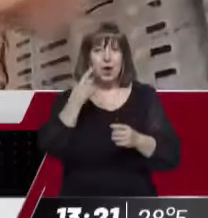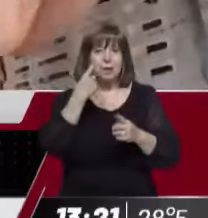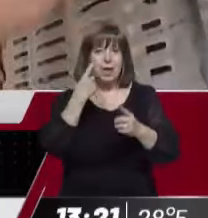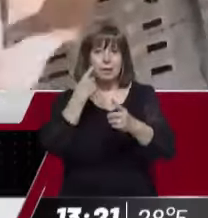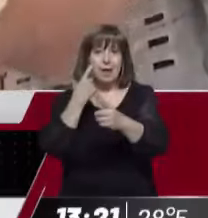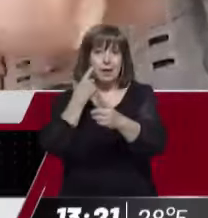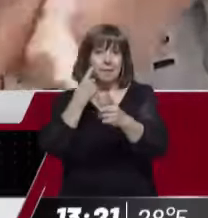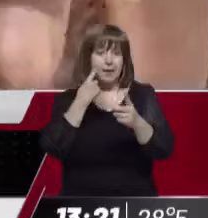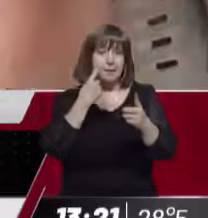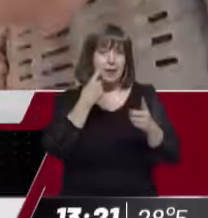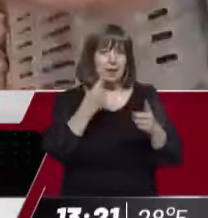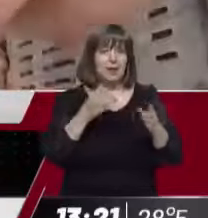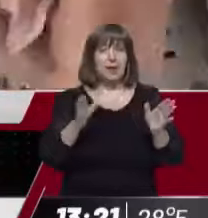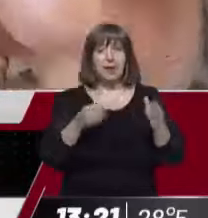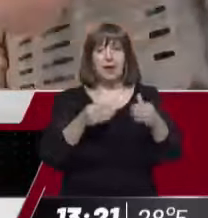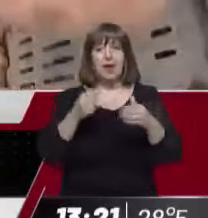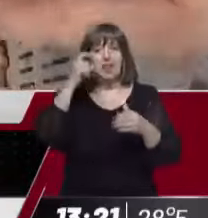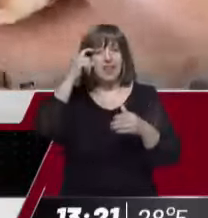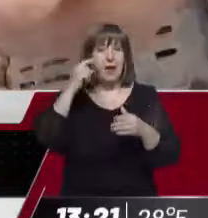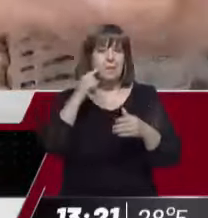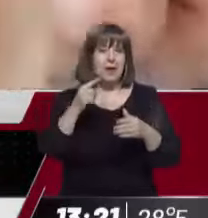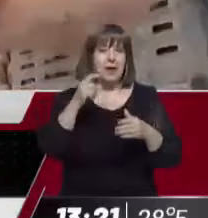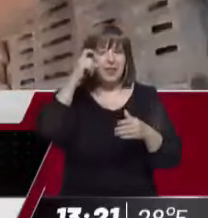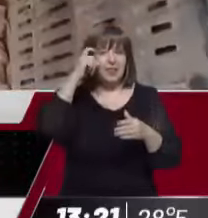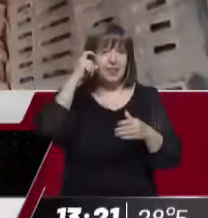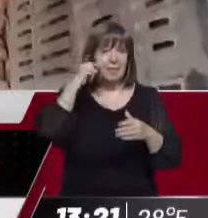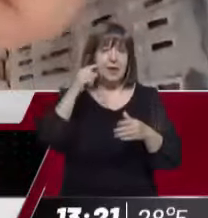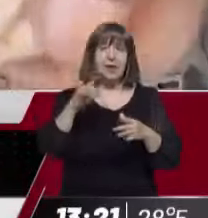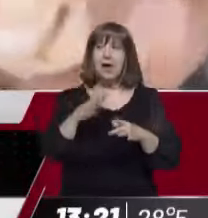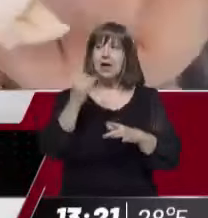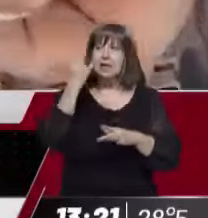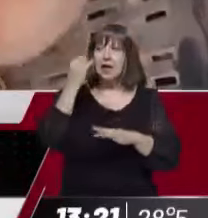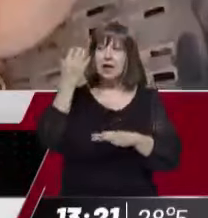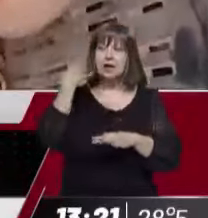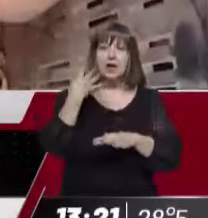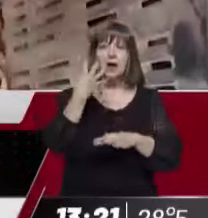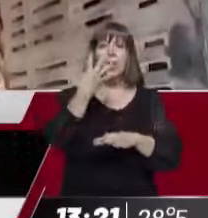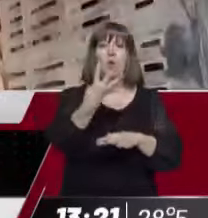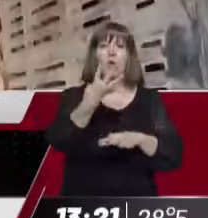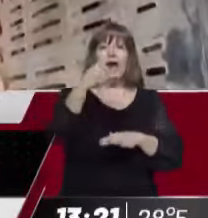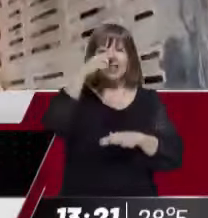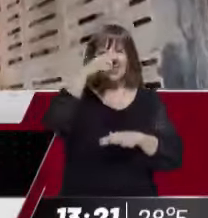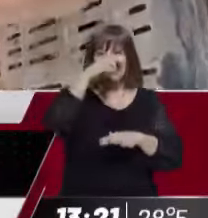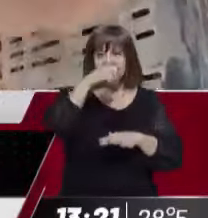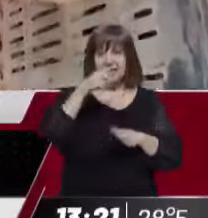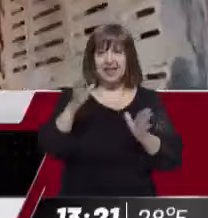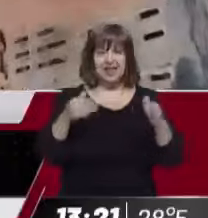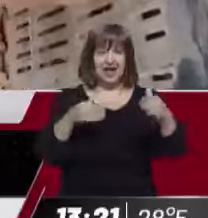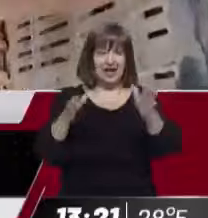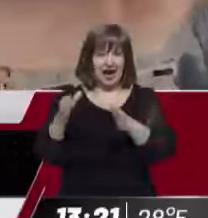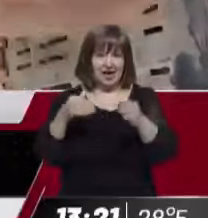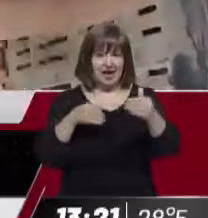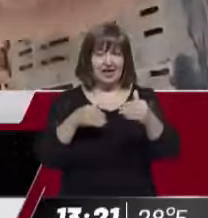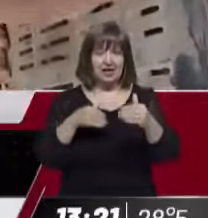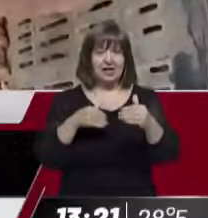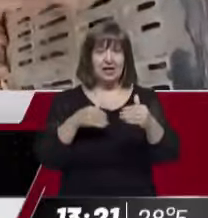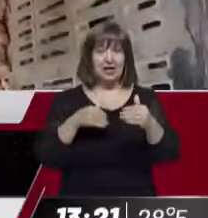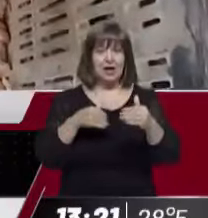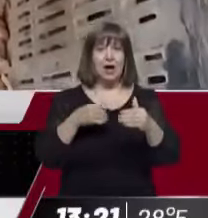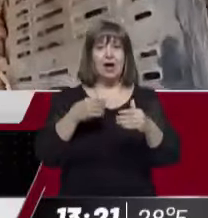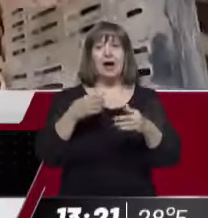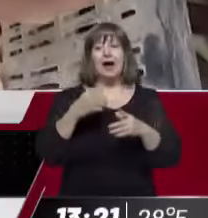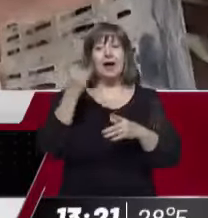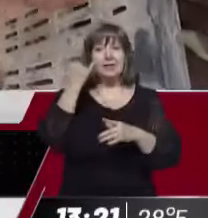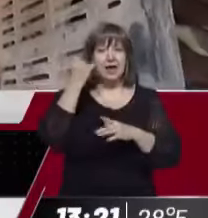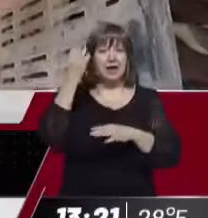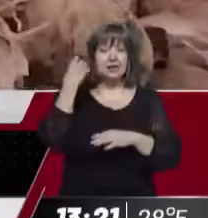lo menos nos sirve, porque sí, ayer nomás hicimos casi 47 cajas entre 47 por mil, 47 mil pesos